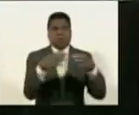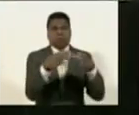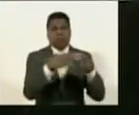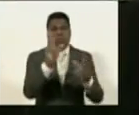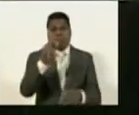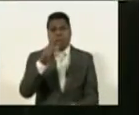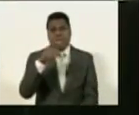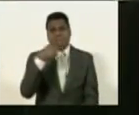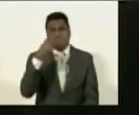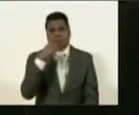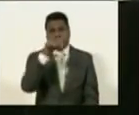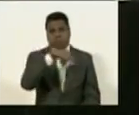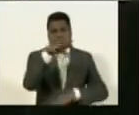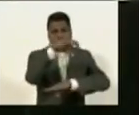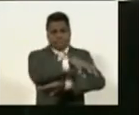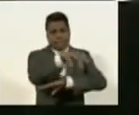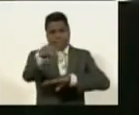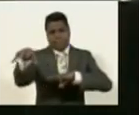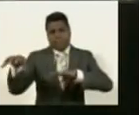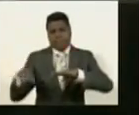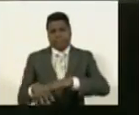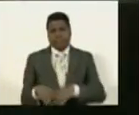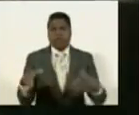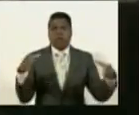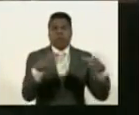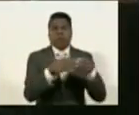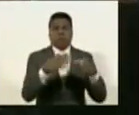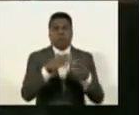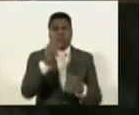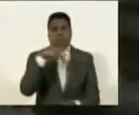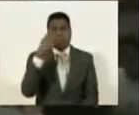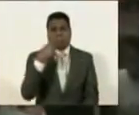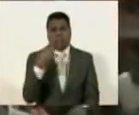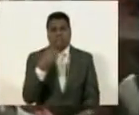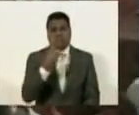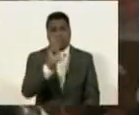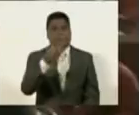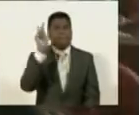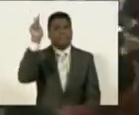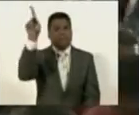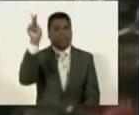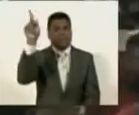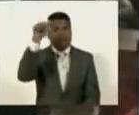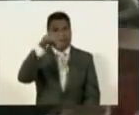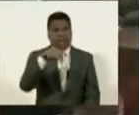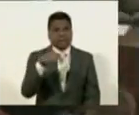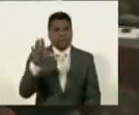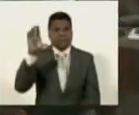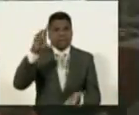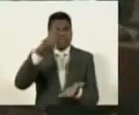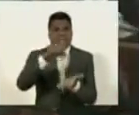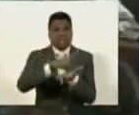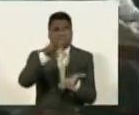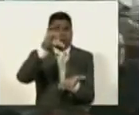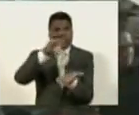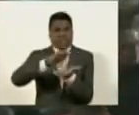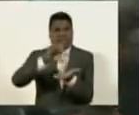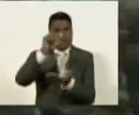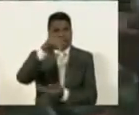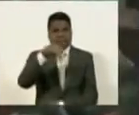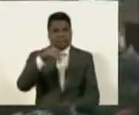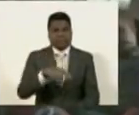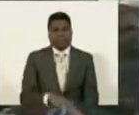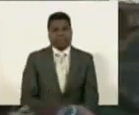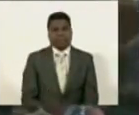políticos estadales, equipos políticos parroquiales de acá del Distrito Capital, compañeros